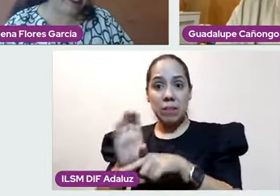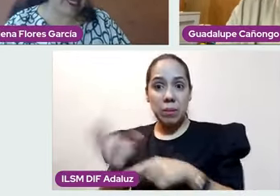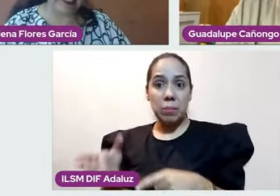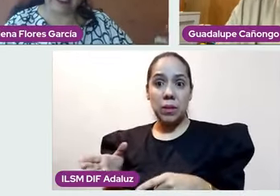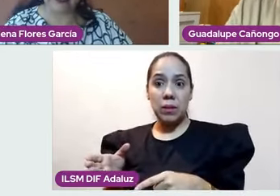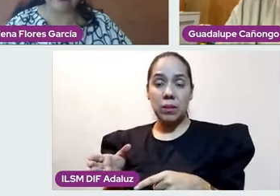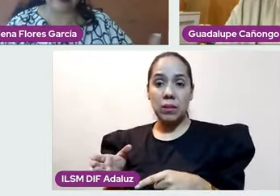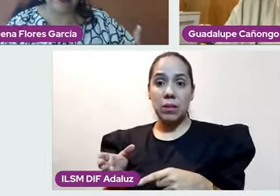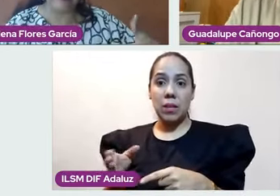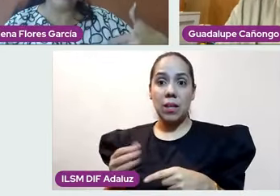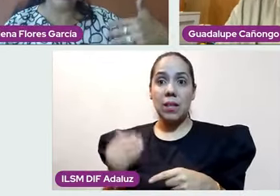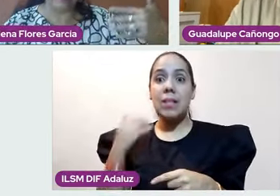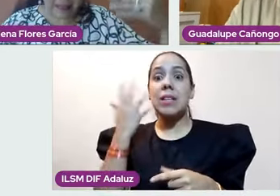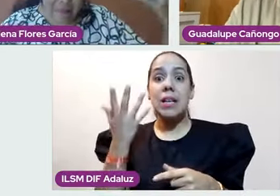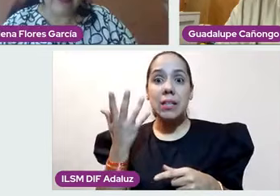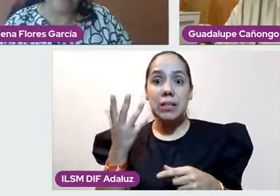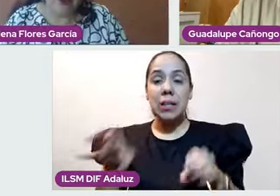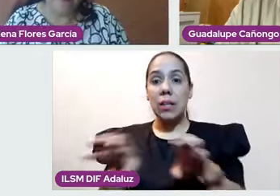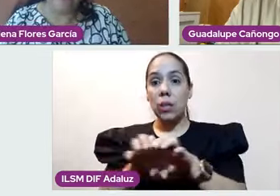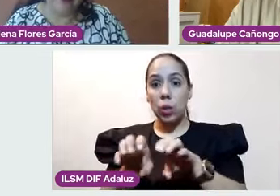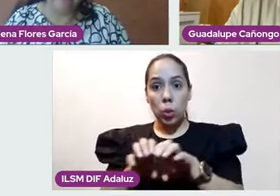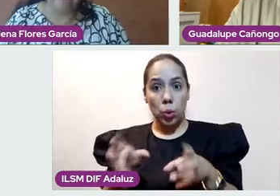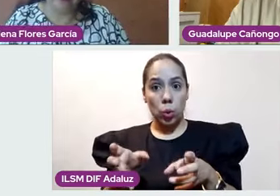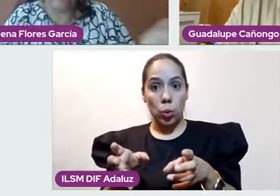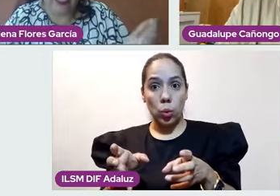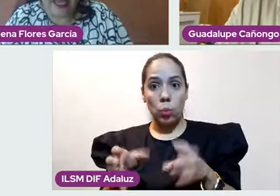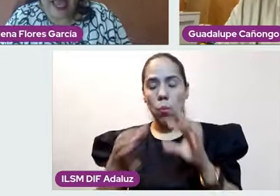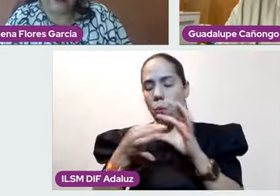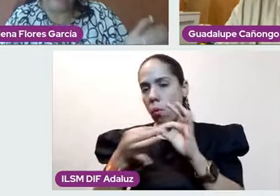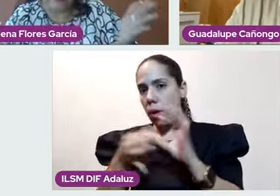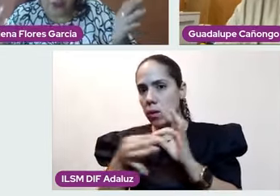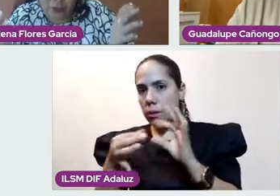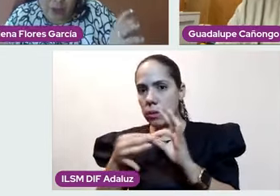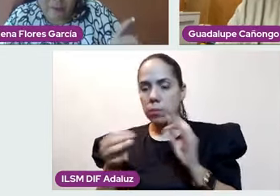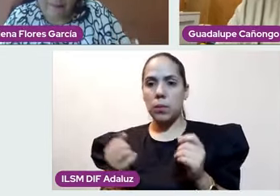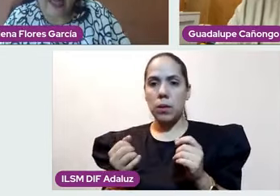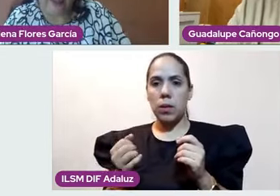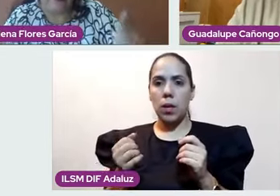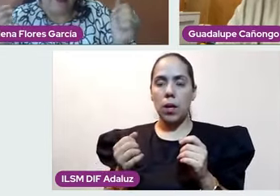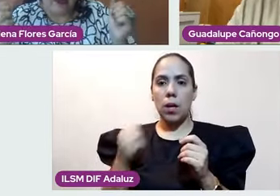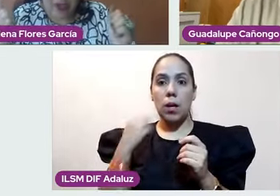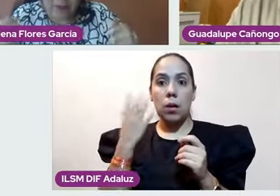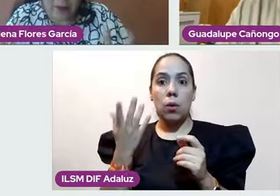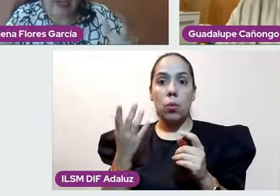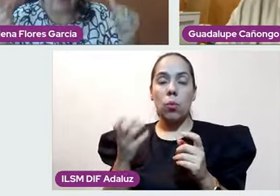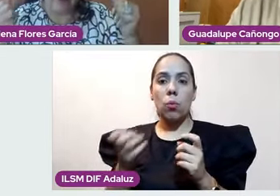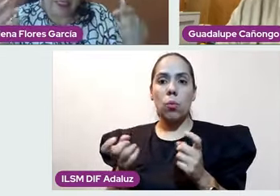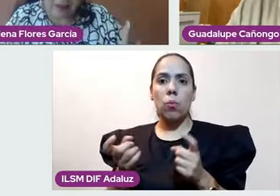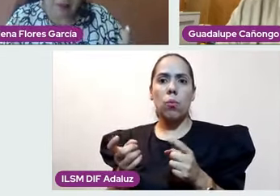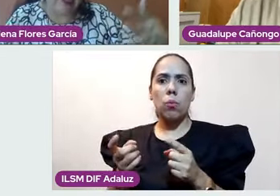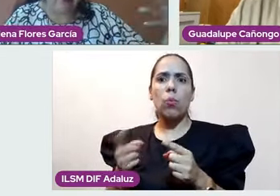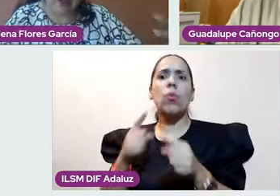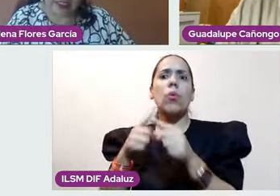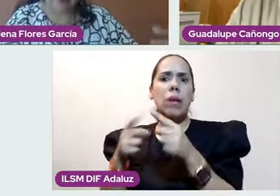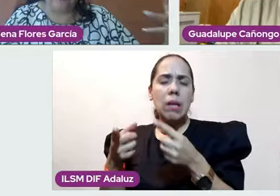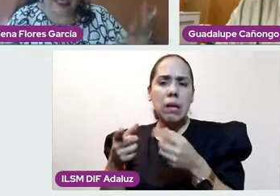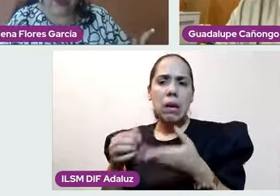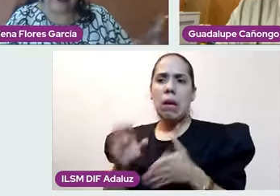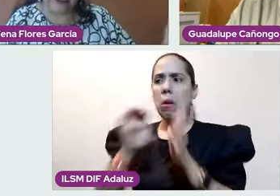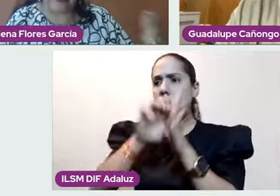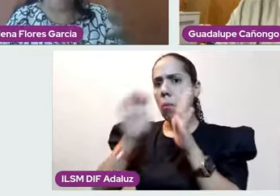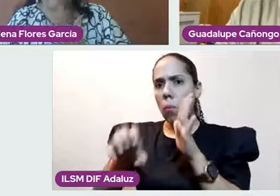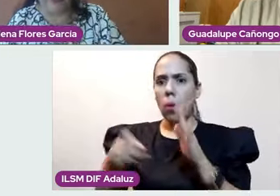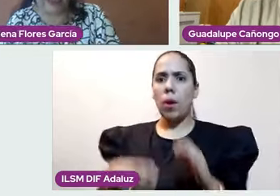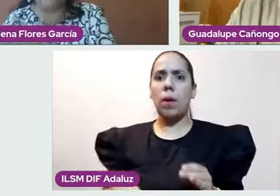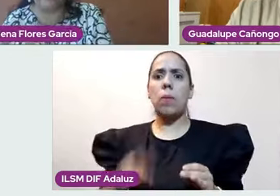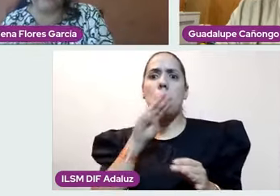habilidades, capacidades, etcétera, también condiciones, ¿no? Si estoy en casa y soy una mamá, una abuela, una bisabuela, lo que sea, ¿no?, que he